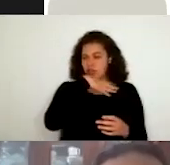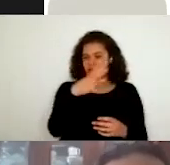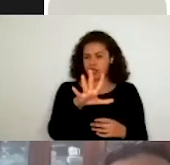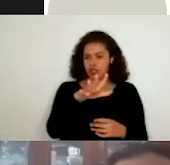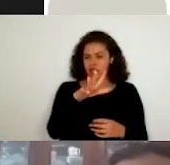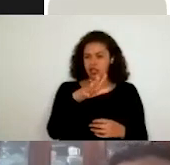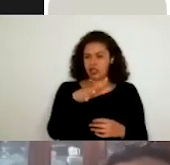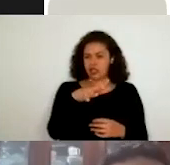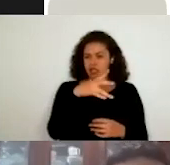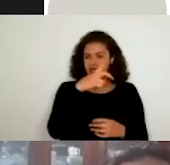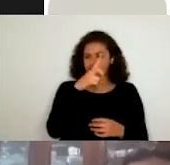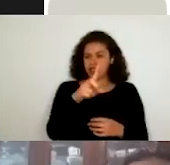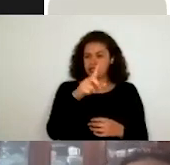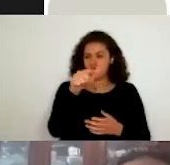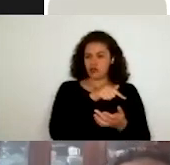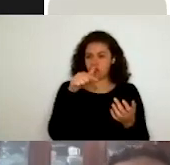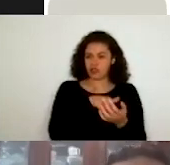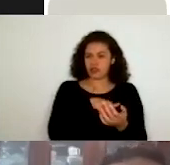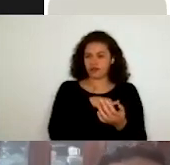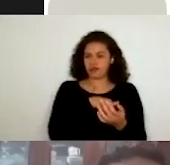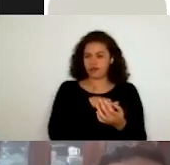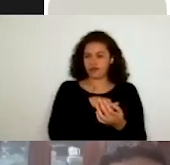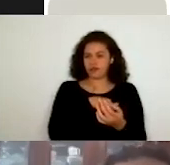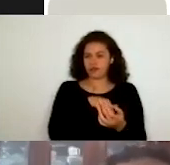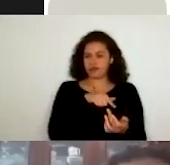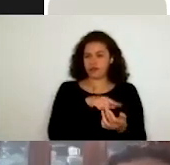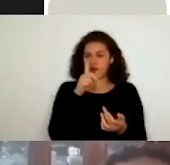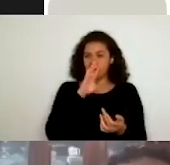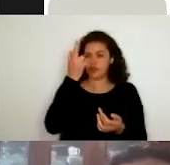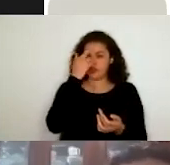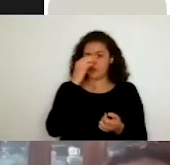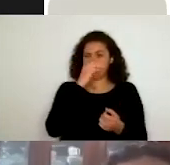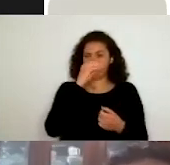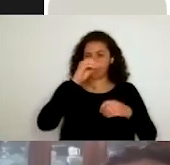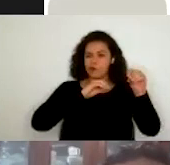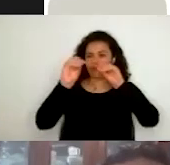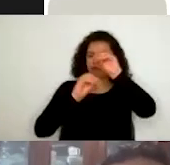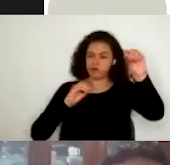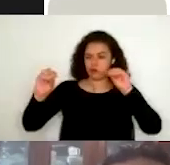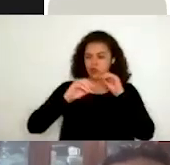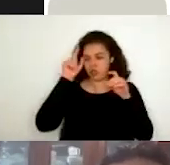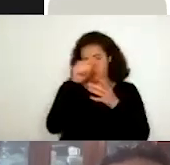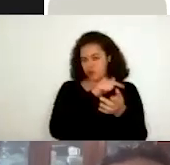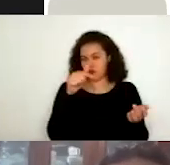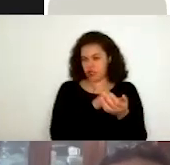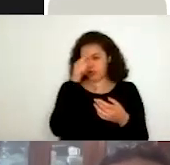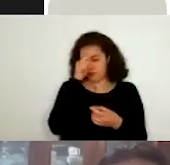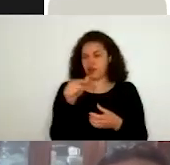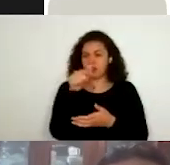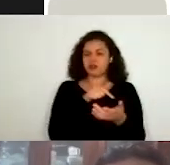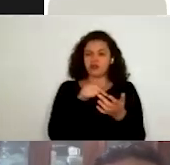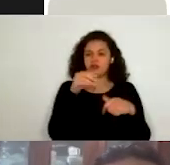siguiente. Ubicación. Y recuerden que nos pedía que ubicáramos espacialmente el inmueble donde se encuentra el